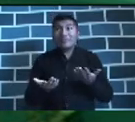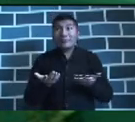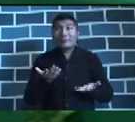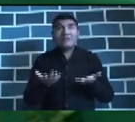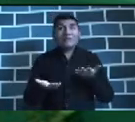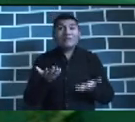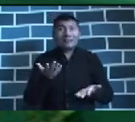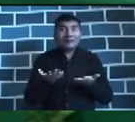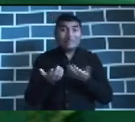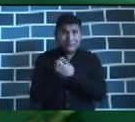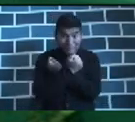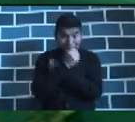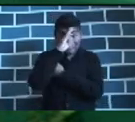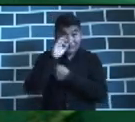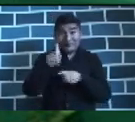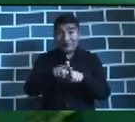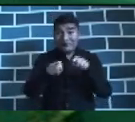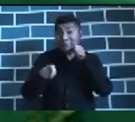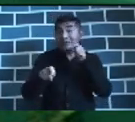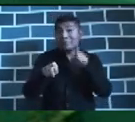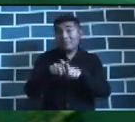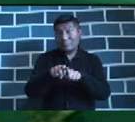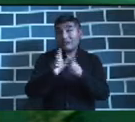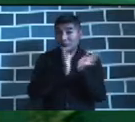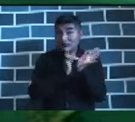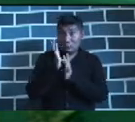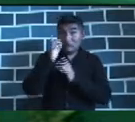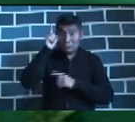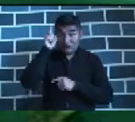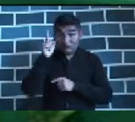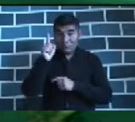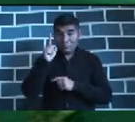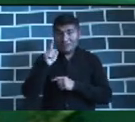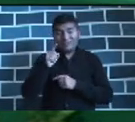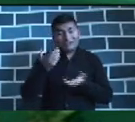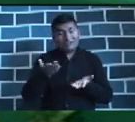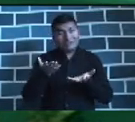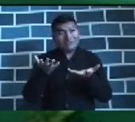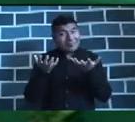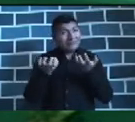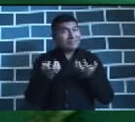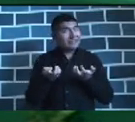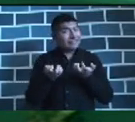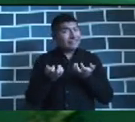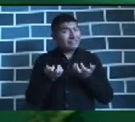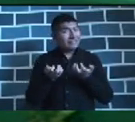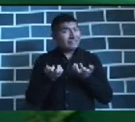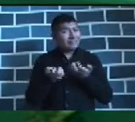queridos hermanos jesús nos quiere